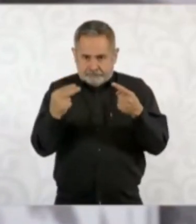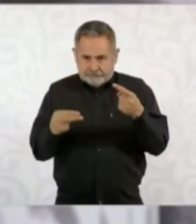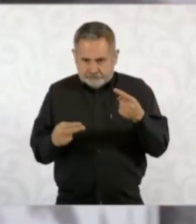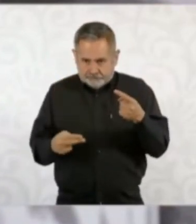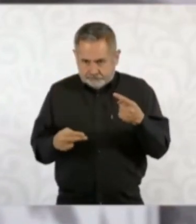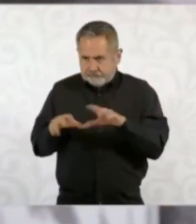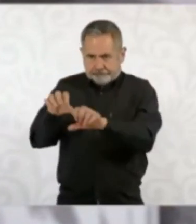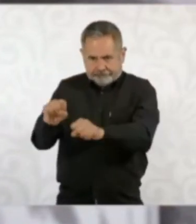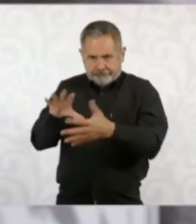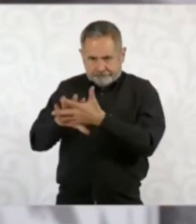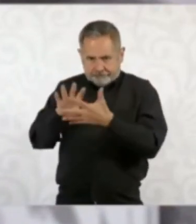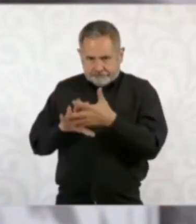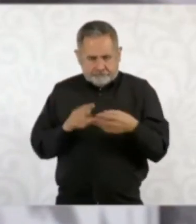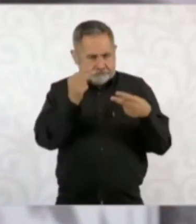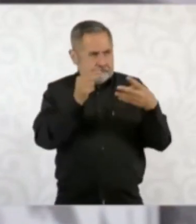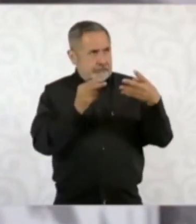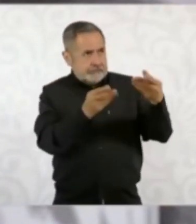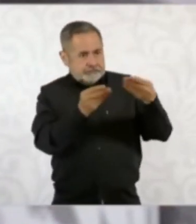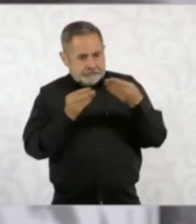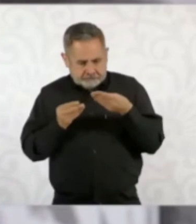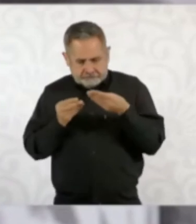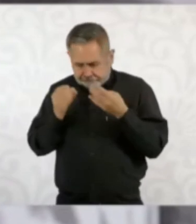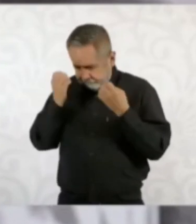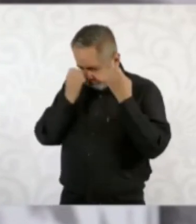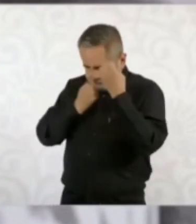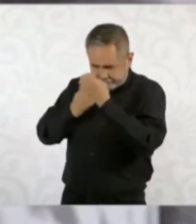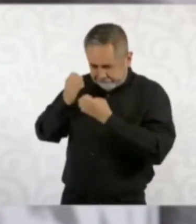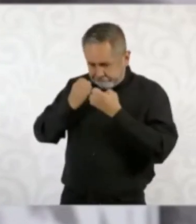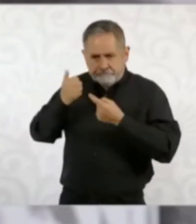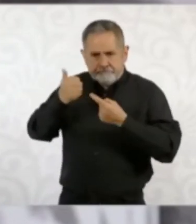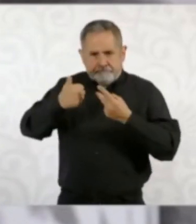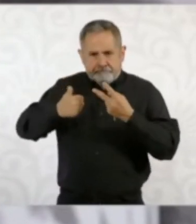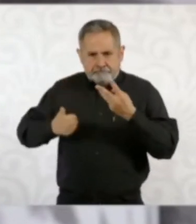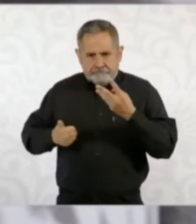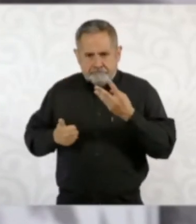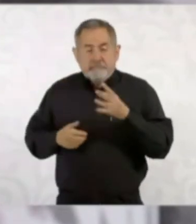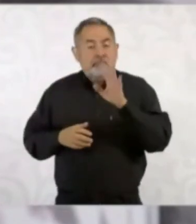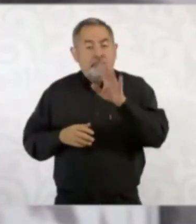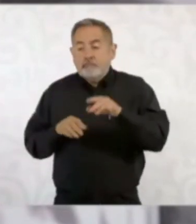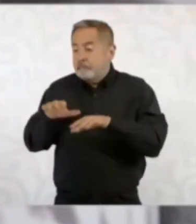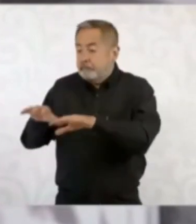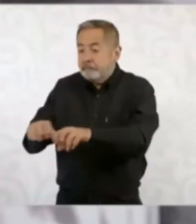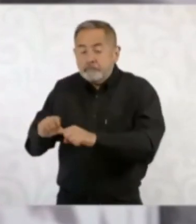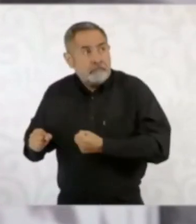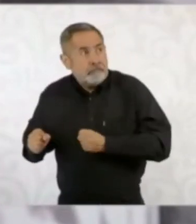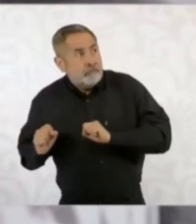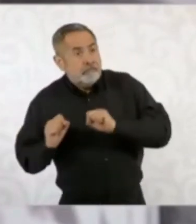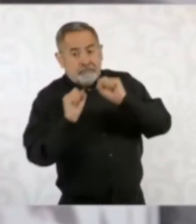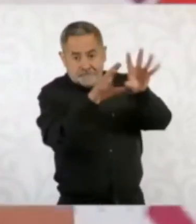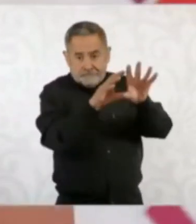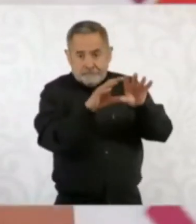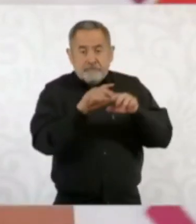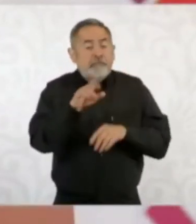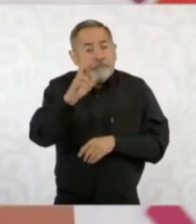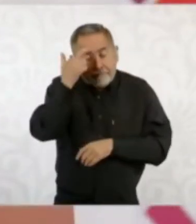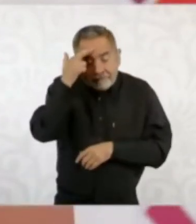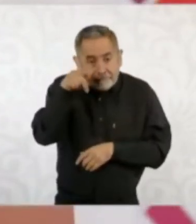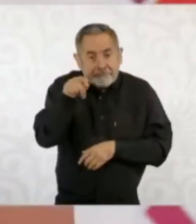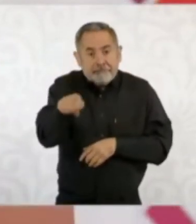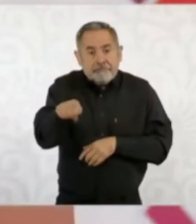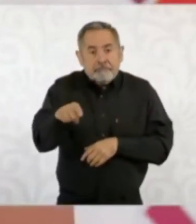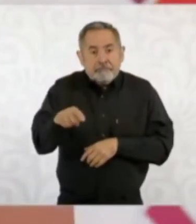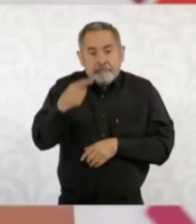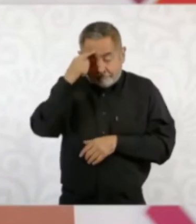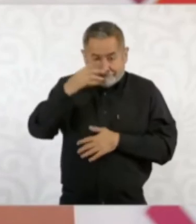libertad, la revisión que se hace. En este caso, las personas que fueron enviadas, recordemos que fueron personas que para